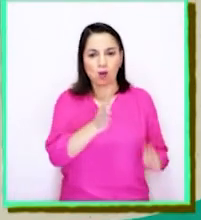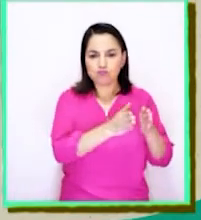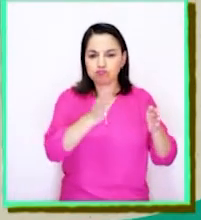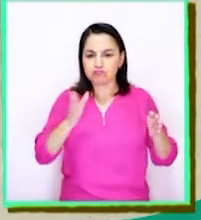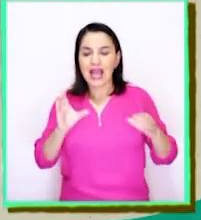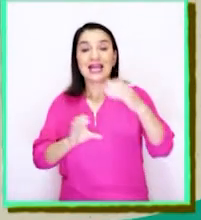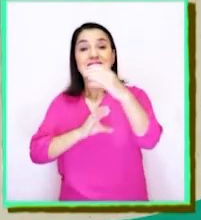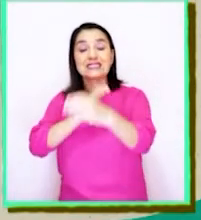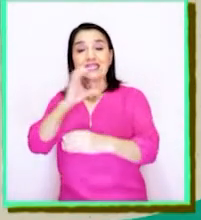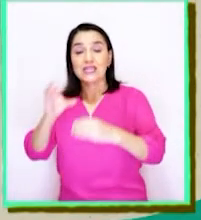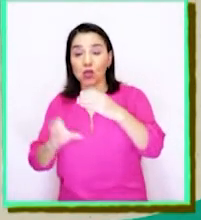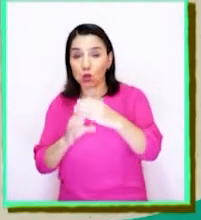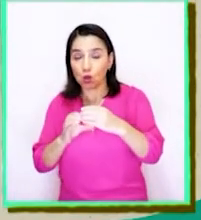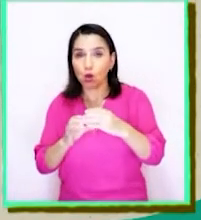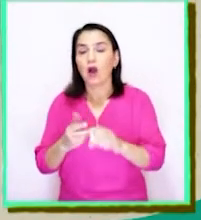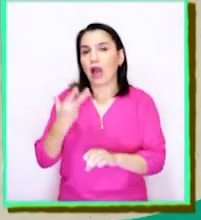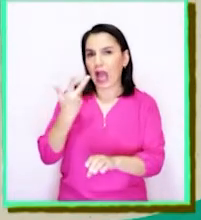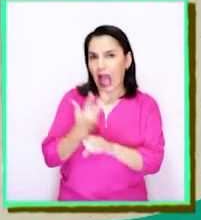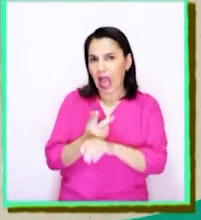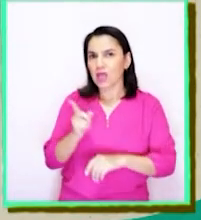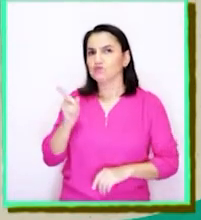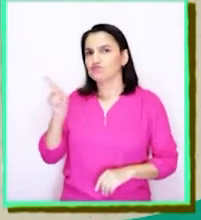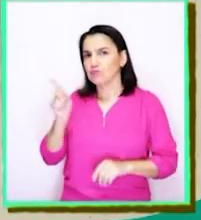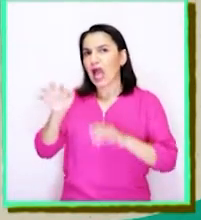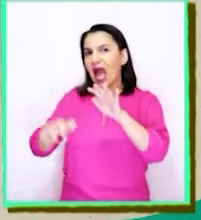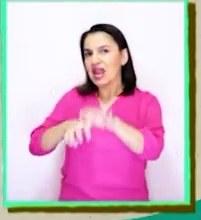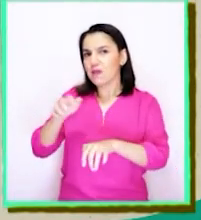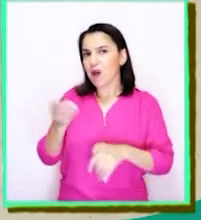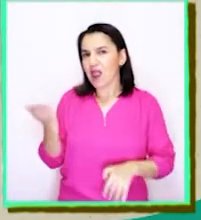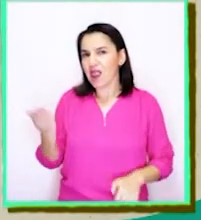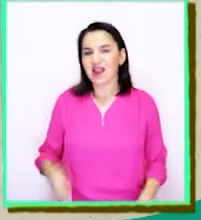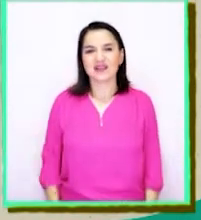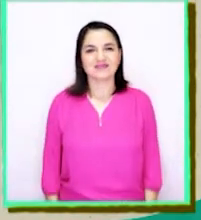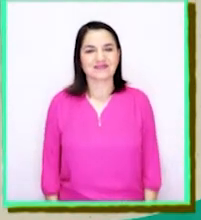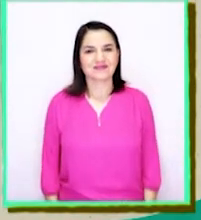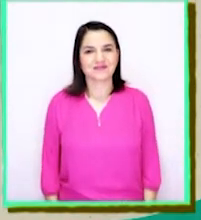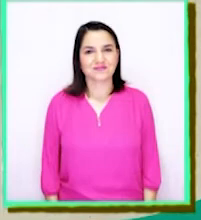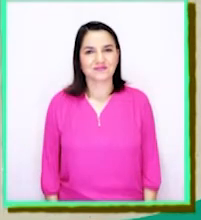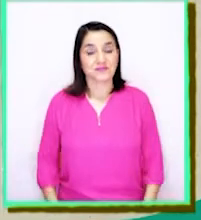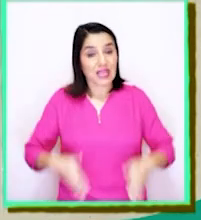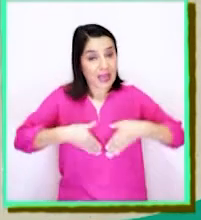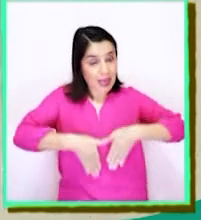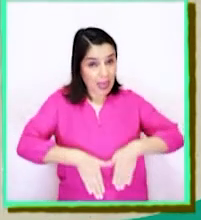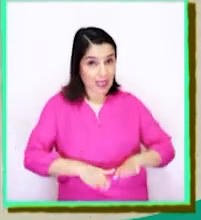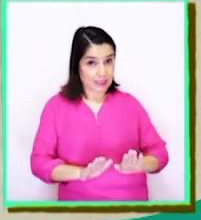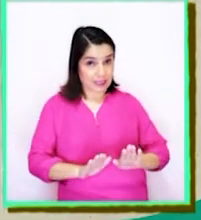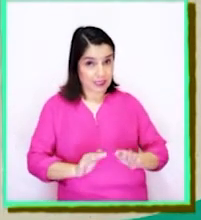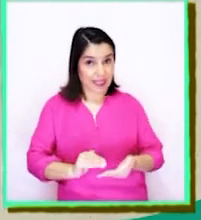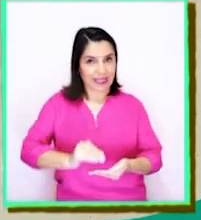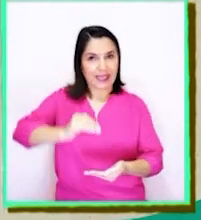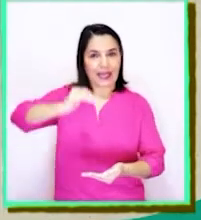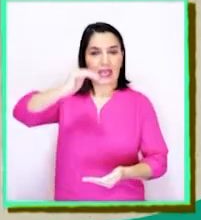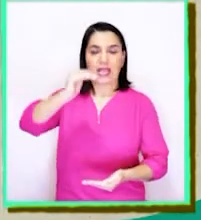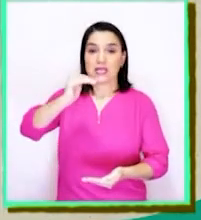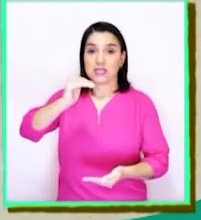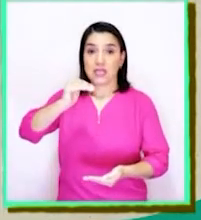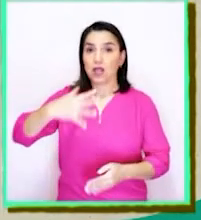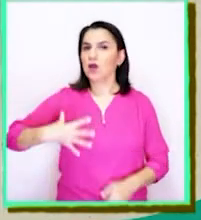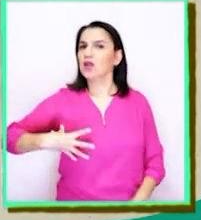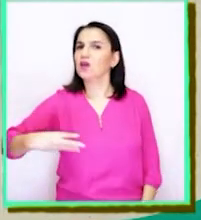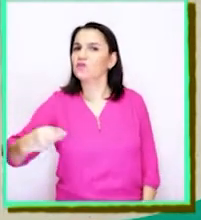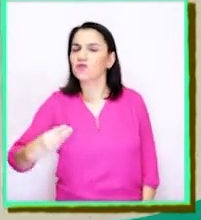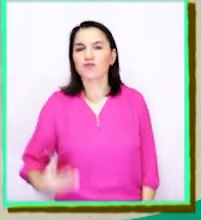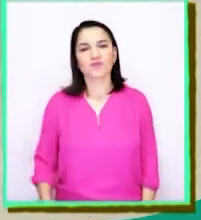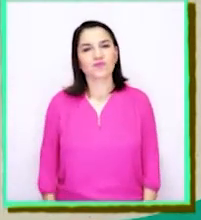etapa de su ciclo de vida se encuentra este animal? ¿Nacen? ¿Crecen? ¿O